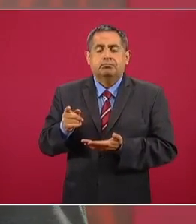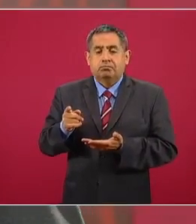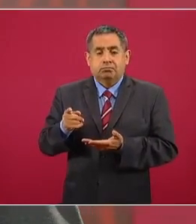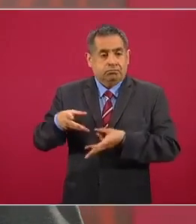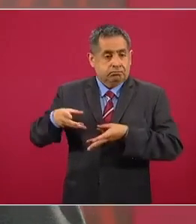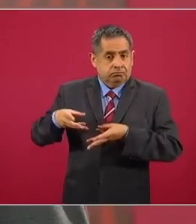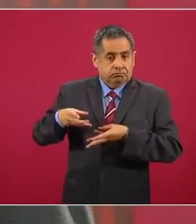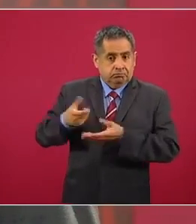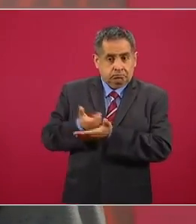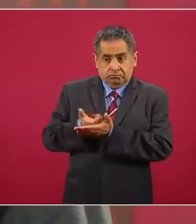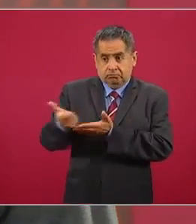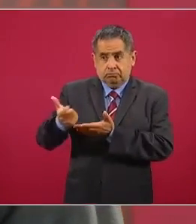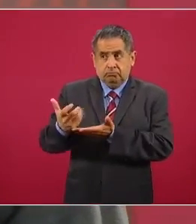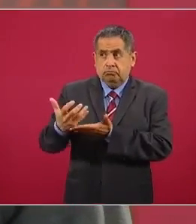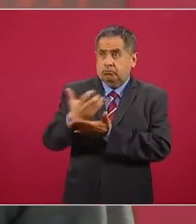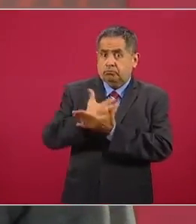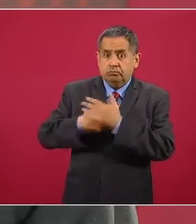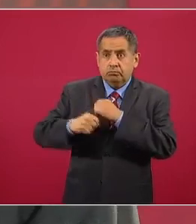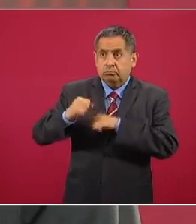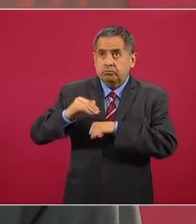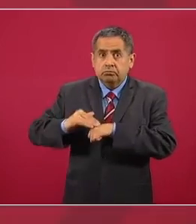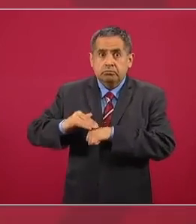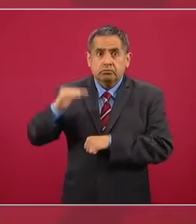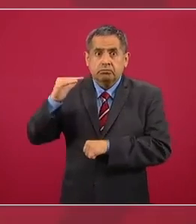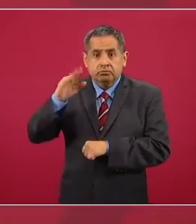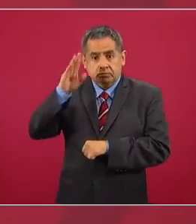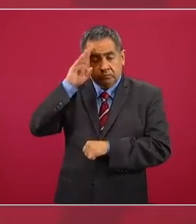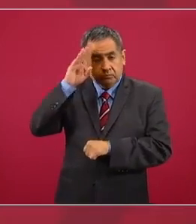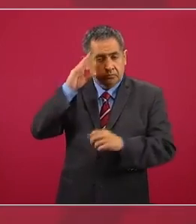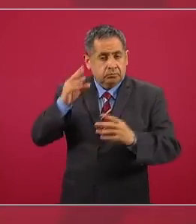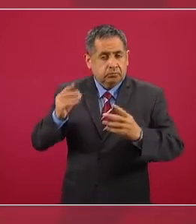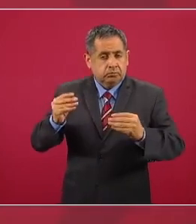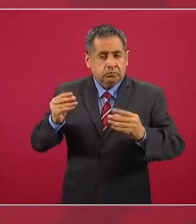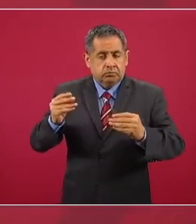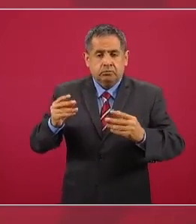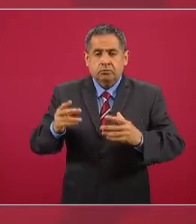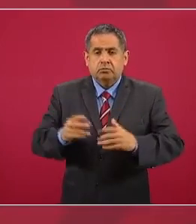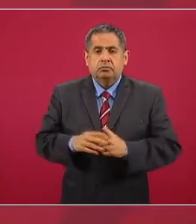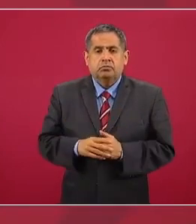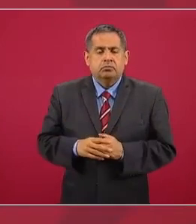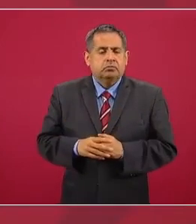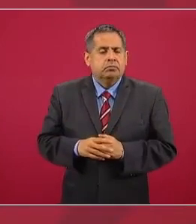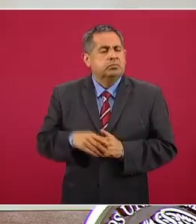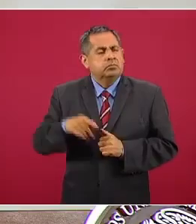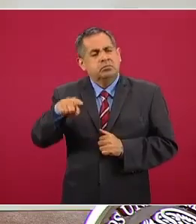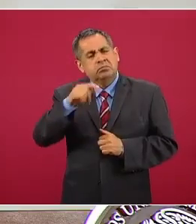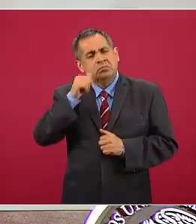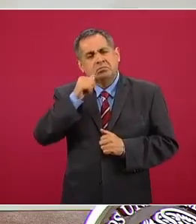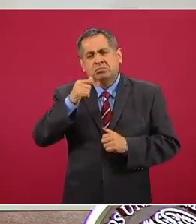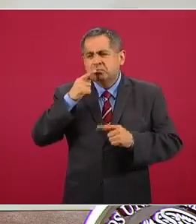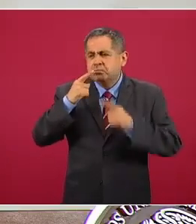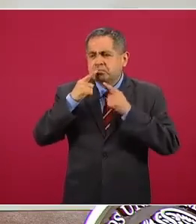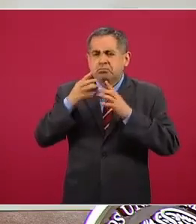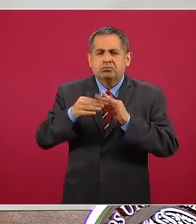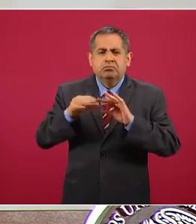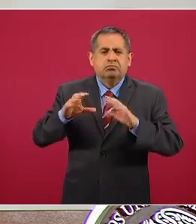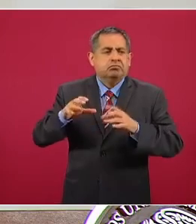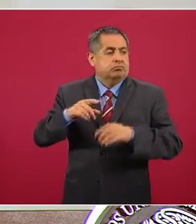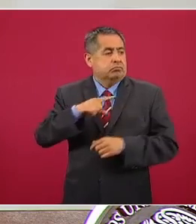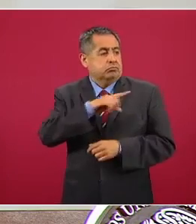muy elevados. Siempre se debate de que en el